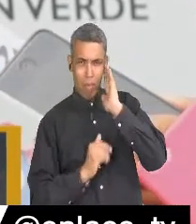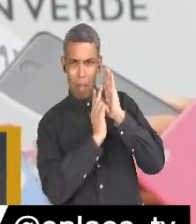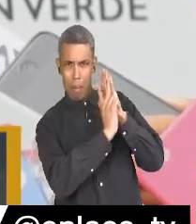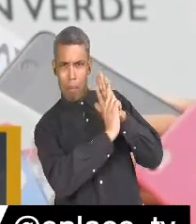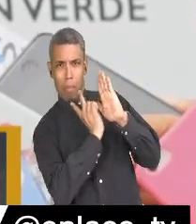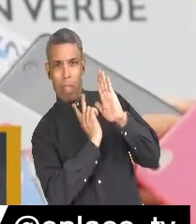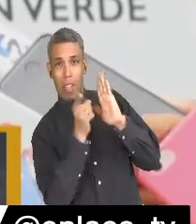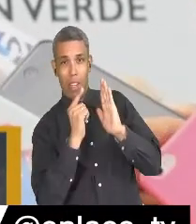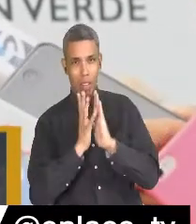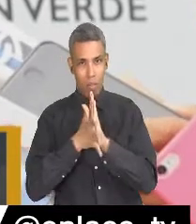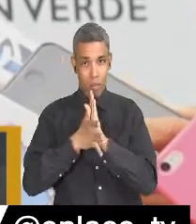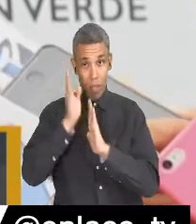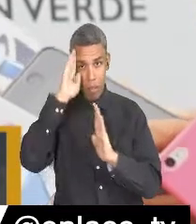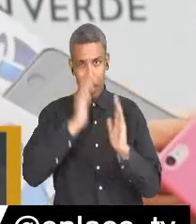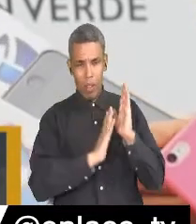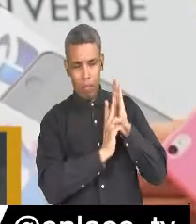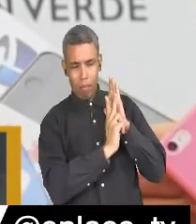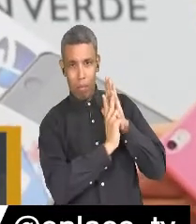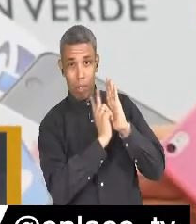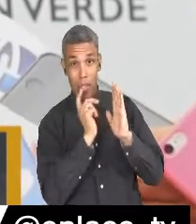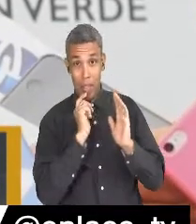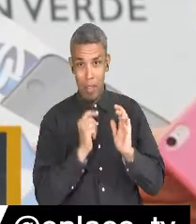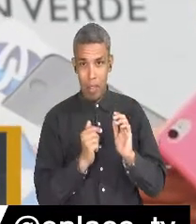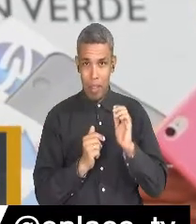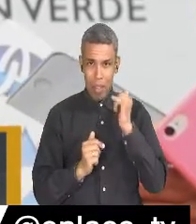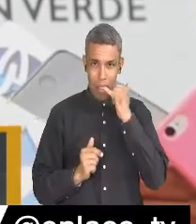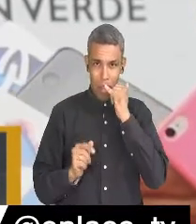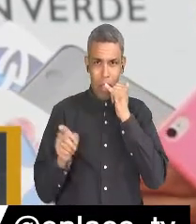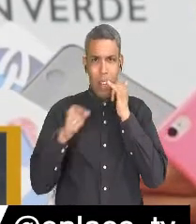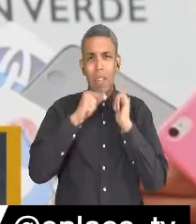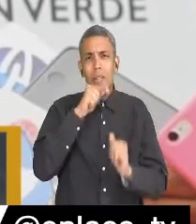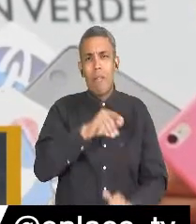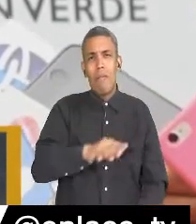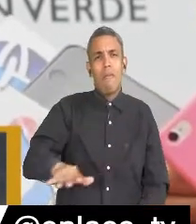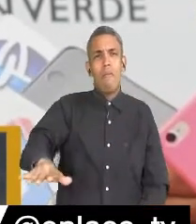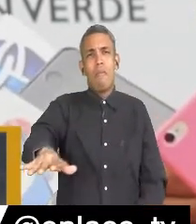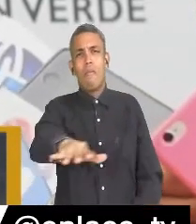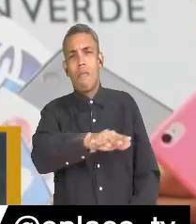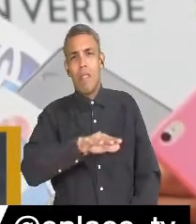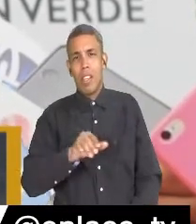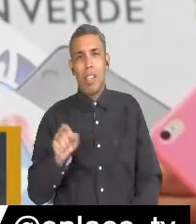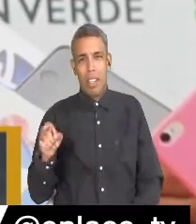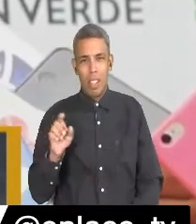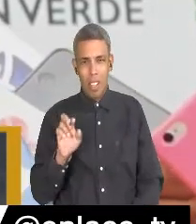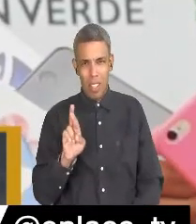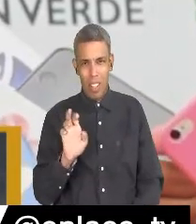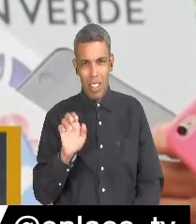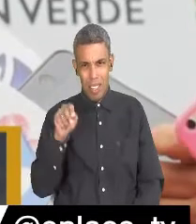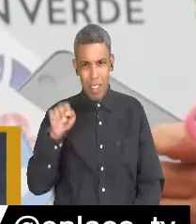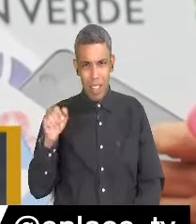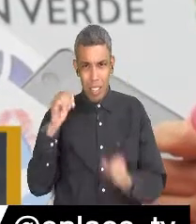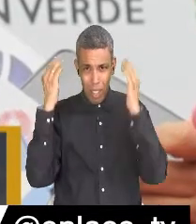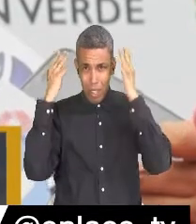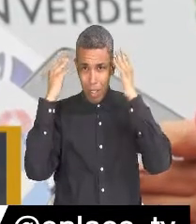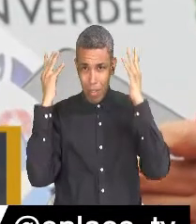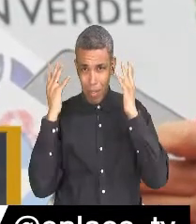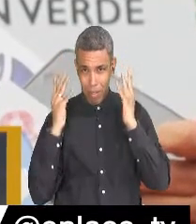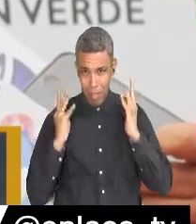una llamada al administrador de la finca, de una finca propiedad del señor René Higuita, en donde le hacen